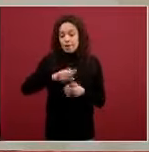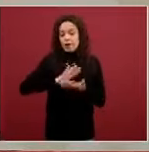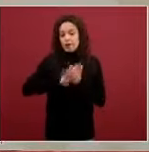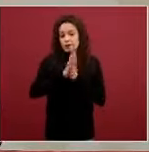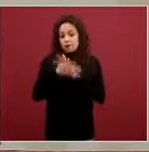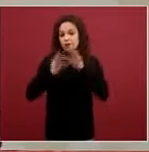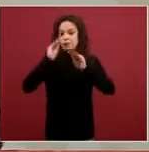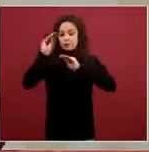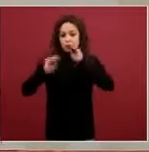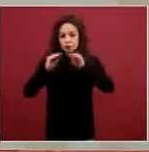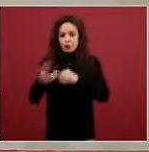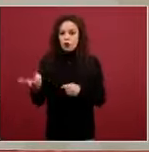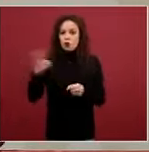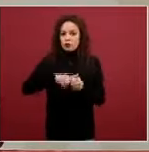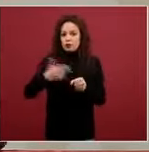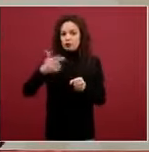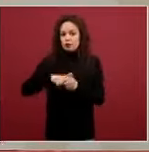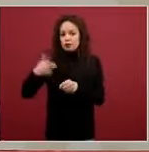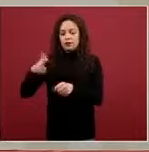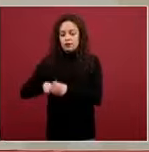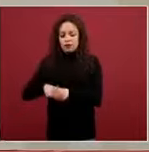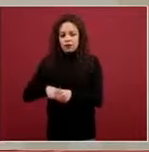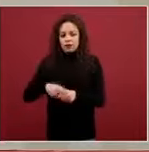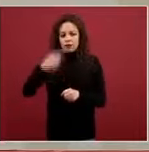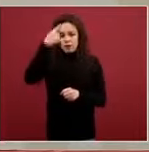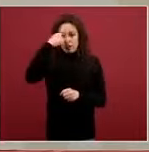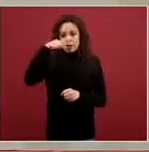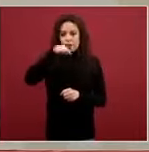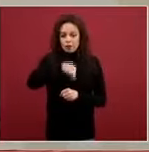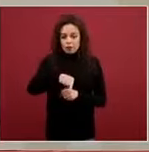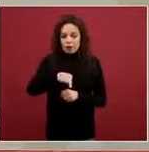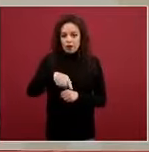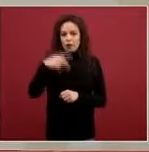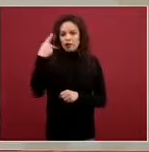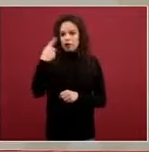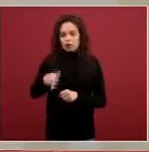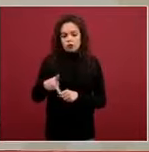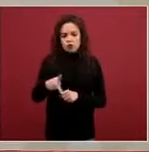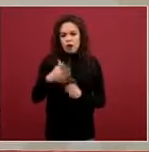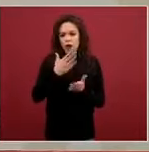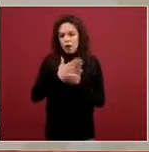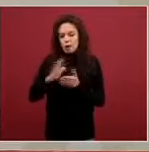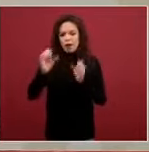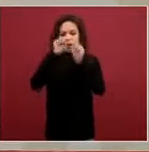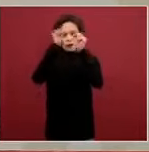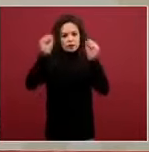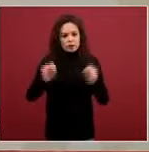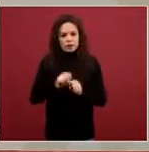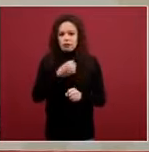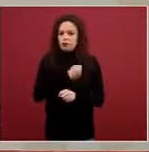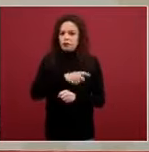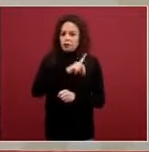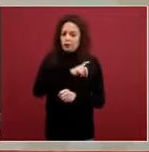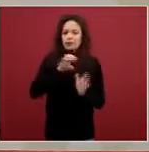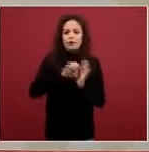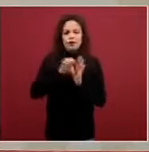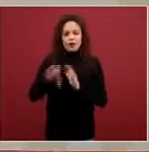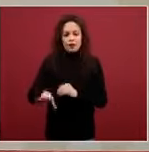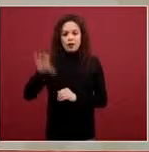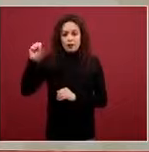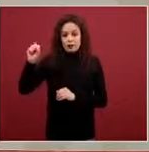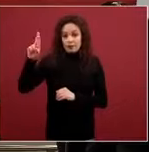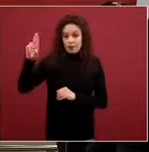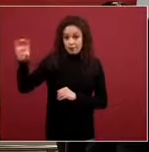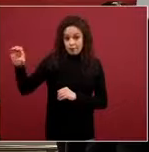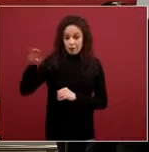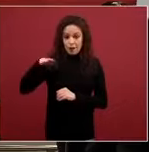los aspectos que tienen que ver más allá del sistema de salud. Les pongo un ejemplo muy concreto. El canciller Marcelo Ebrard ha sido designado